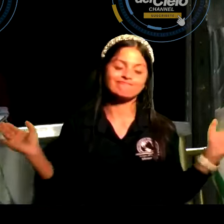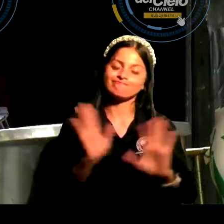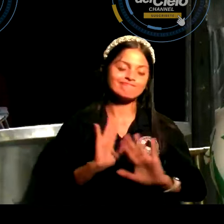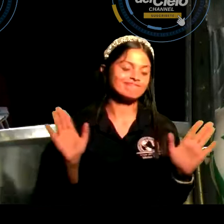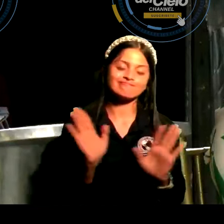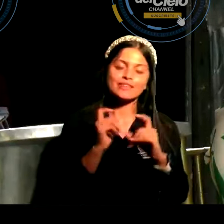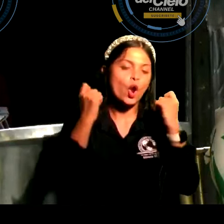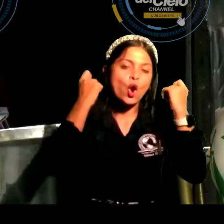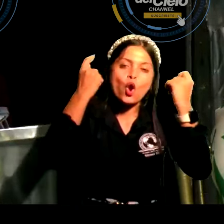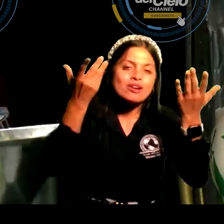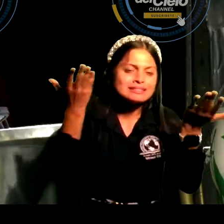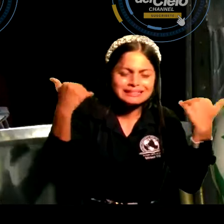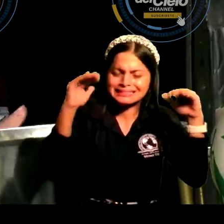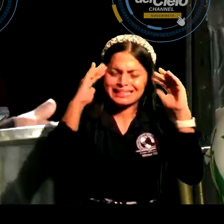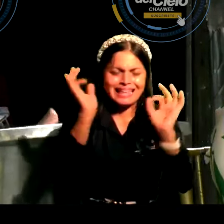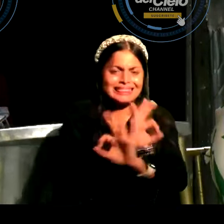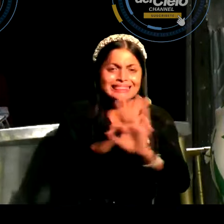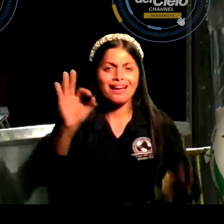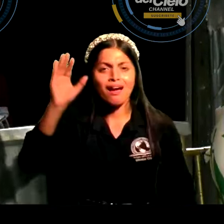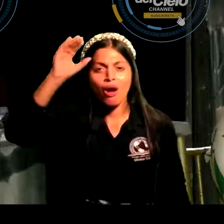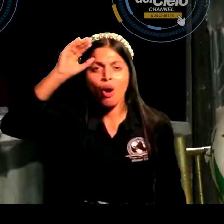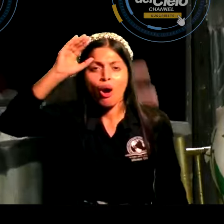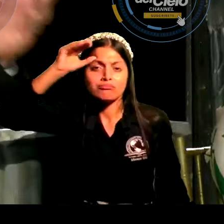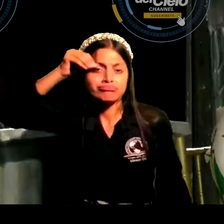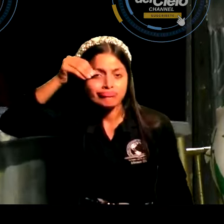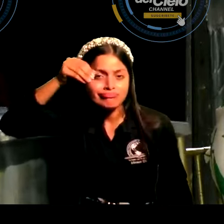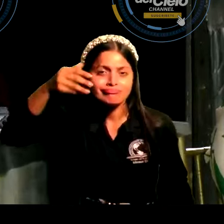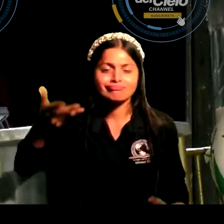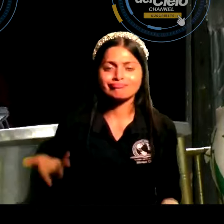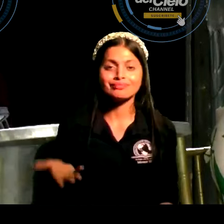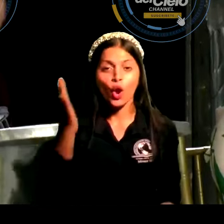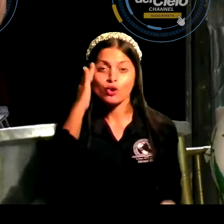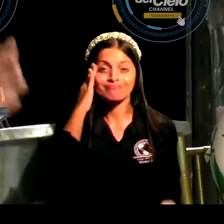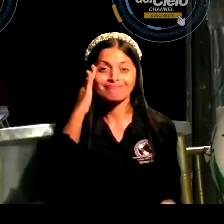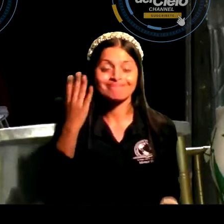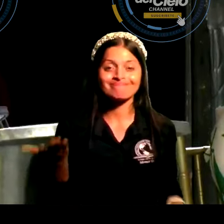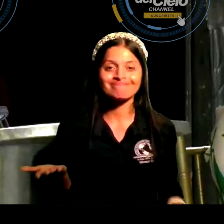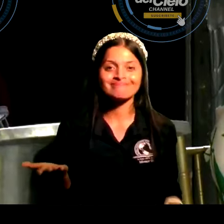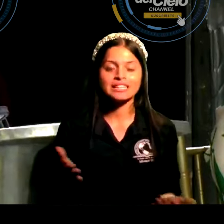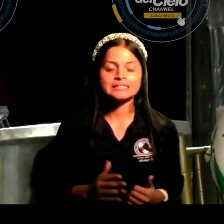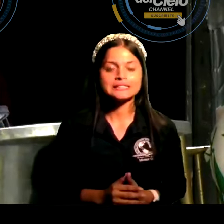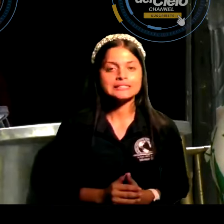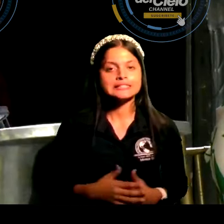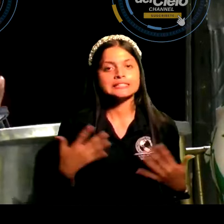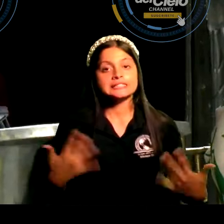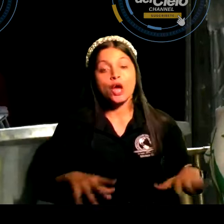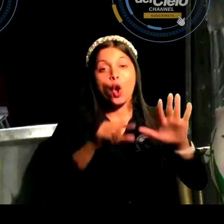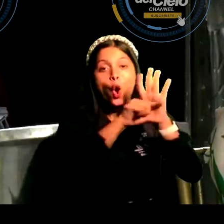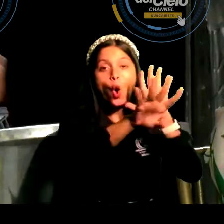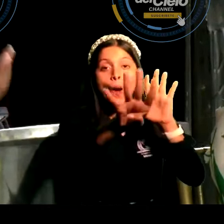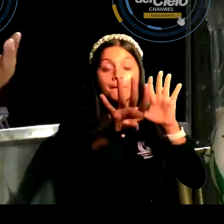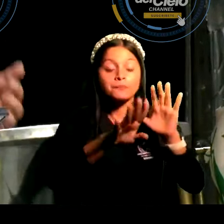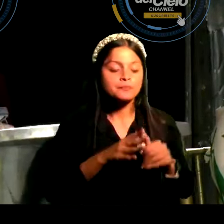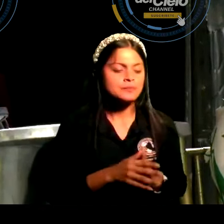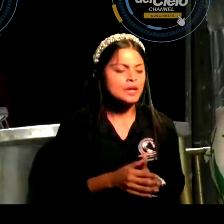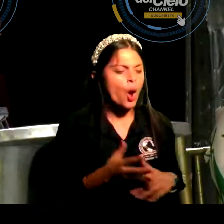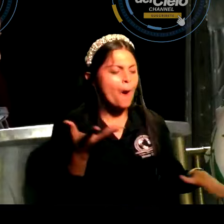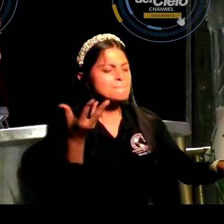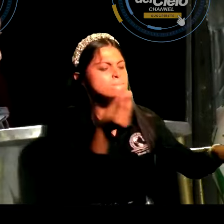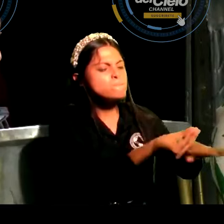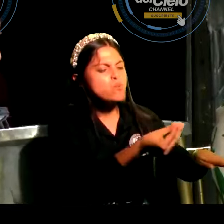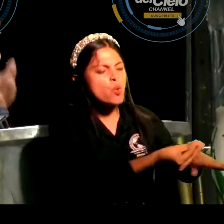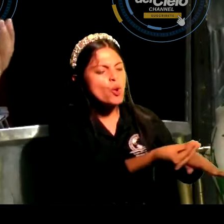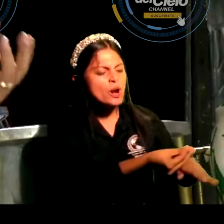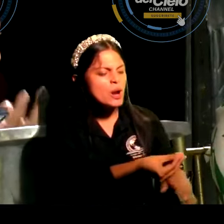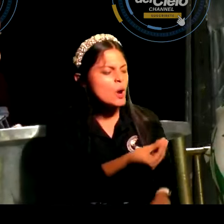no tiene conocimiento. Verso 4: oh gente pecadora, pueblo cargado de